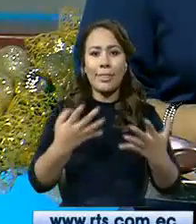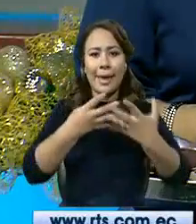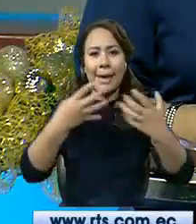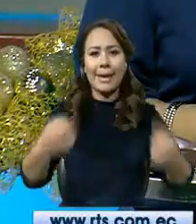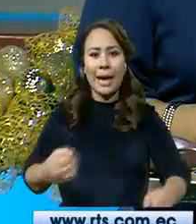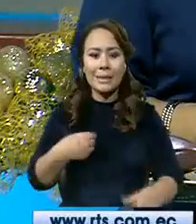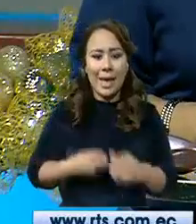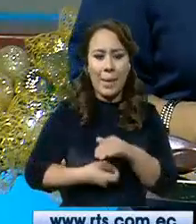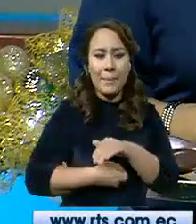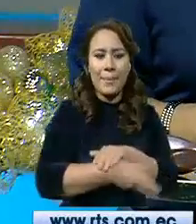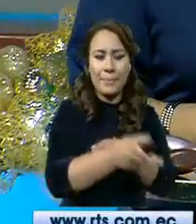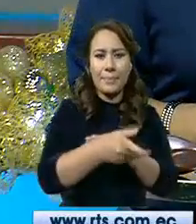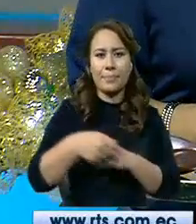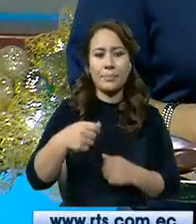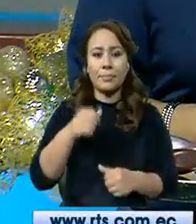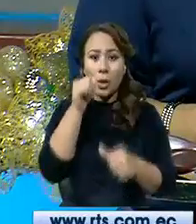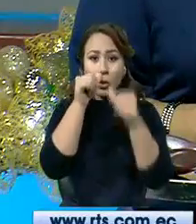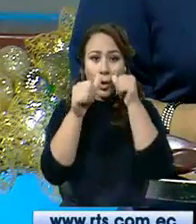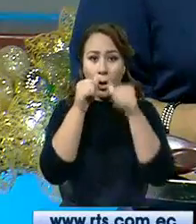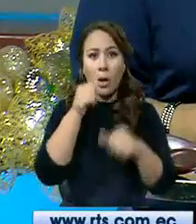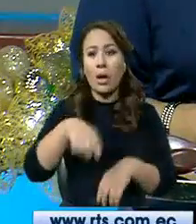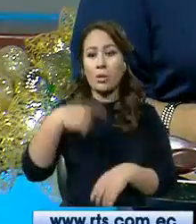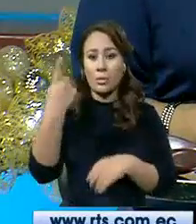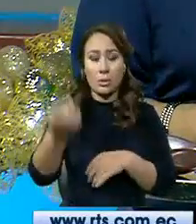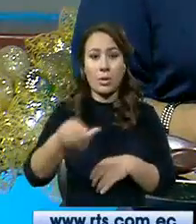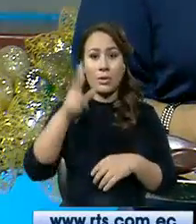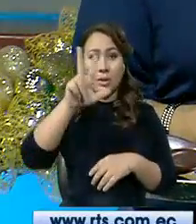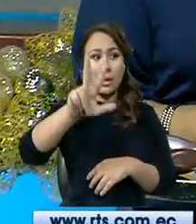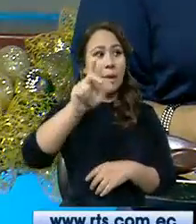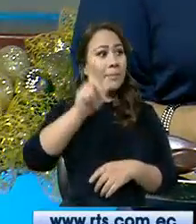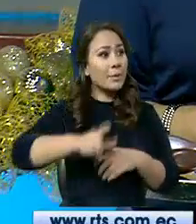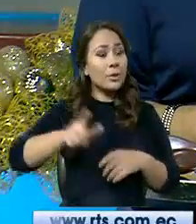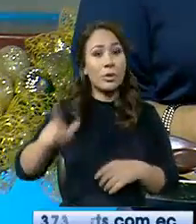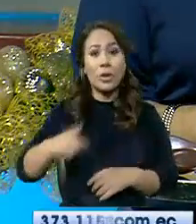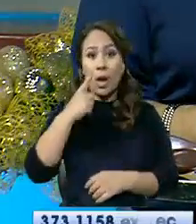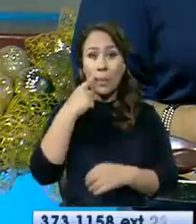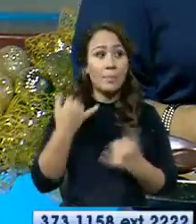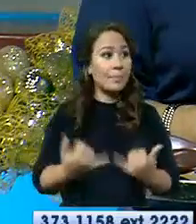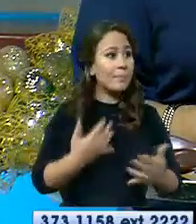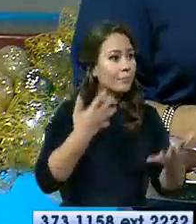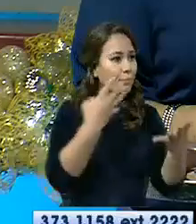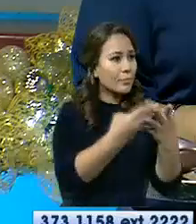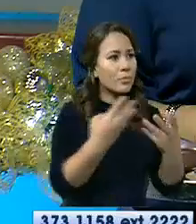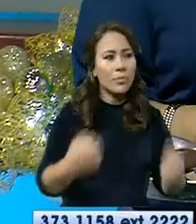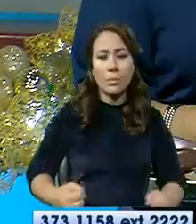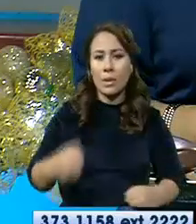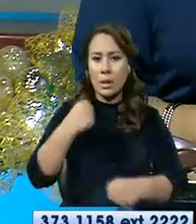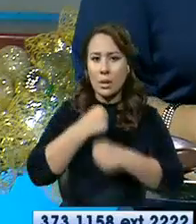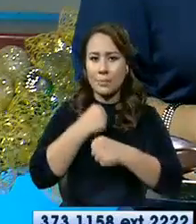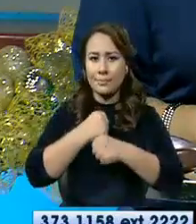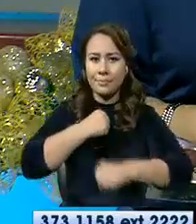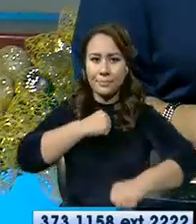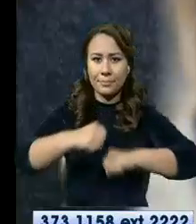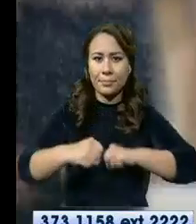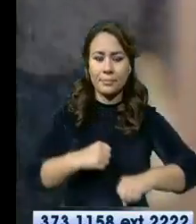del litoral. Mientras que en otro caso, 3 hombres fueron aprehendidos durante un operativo.